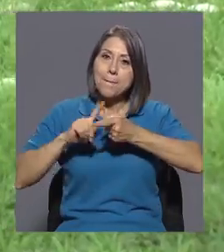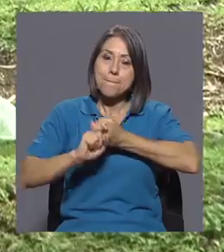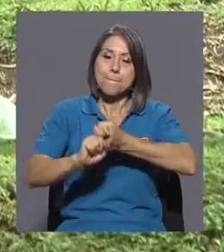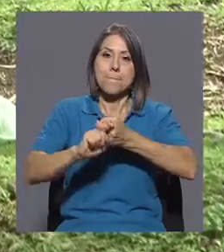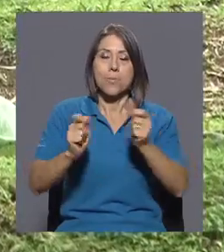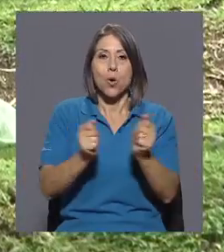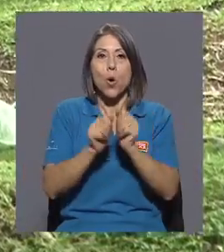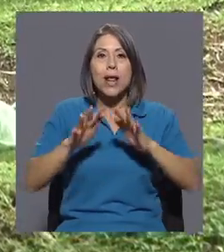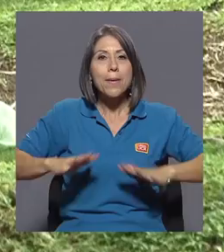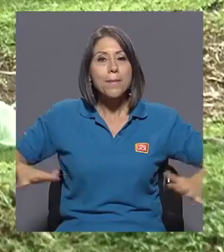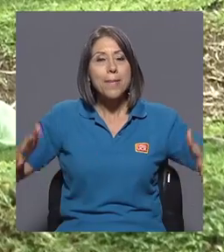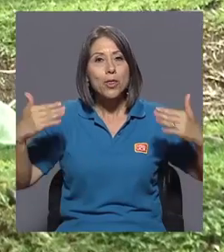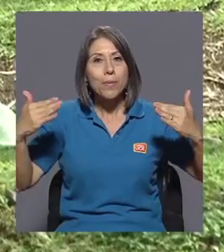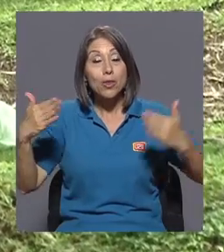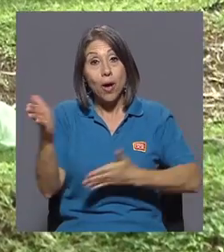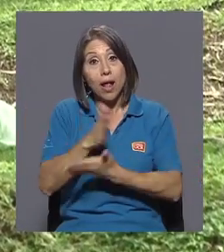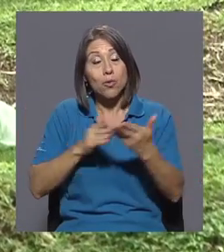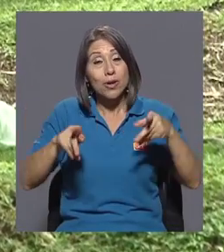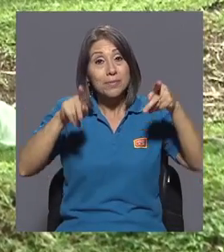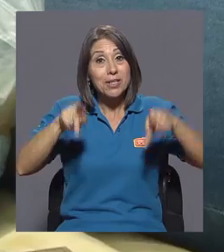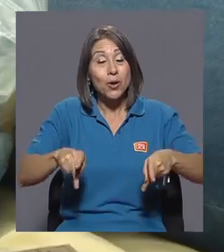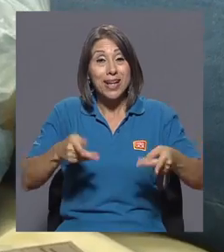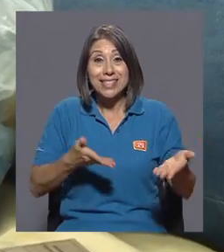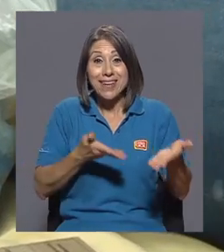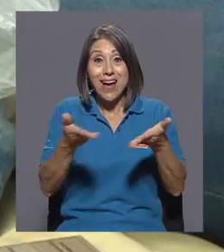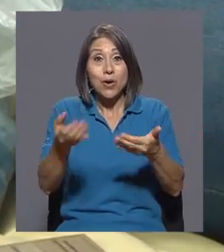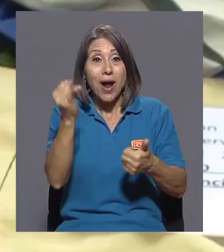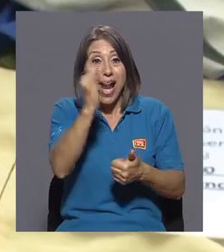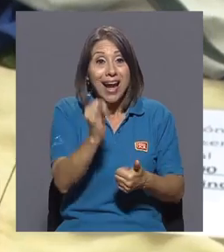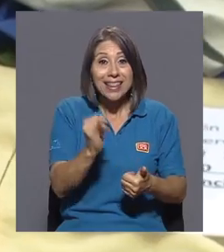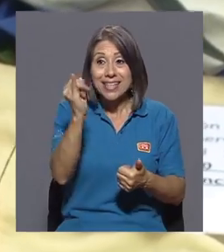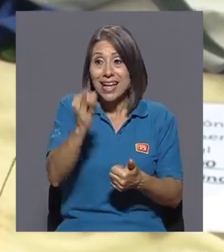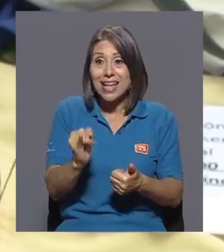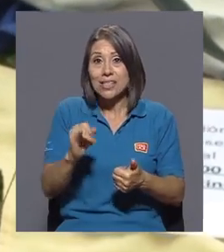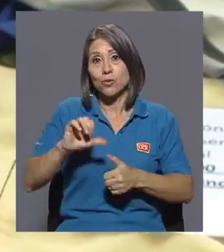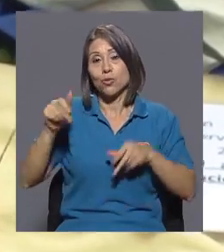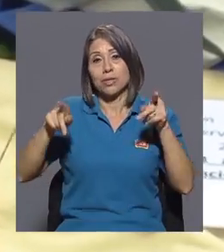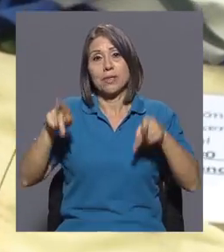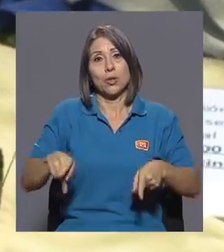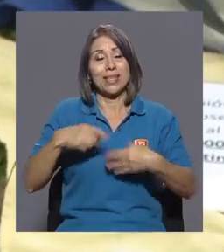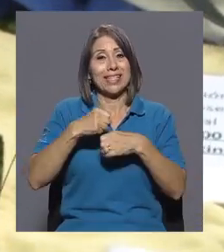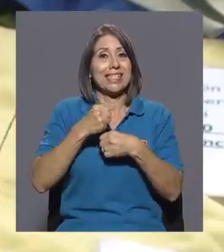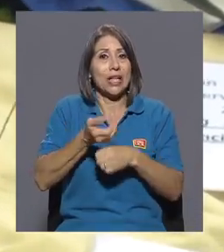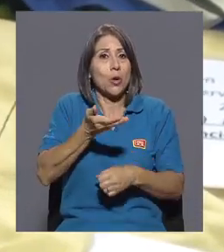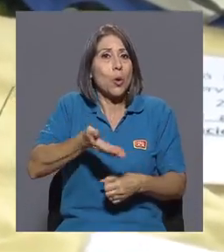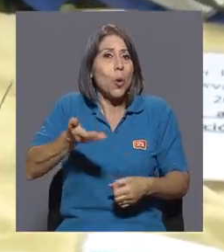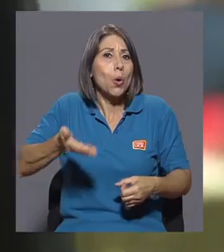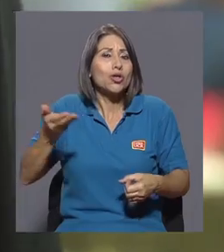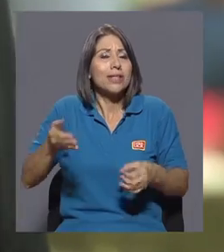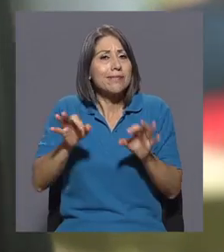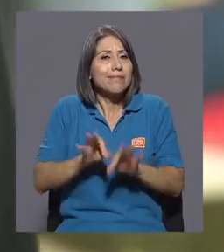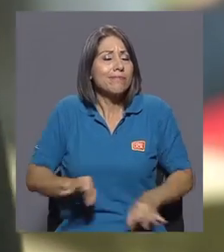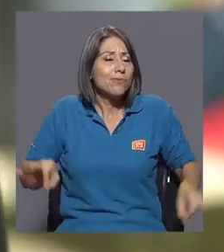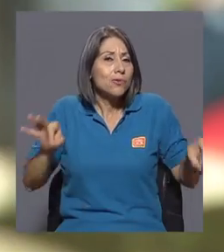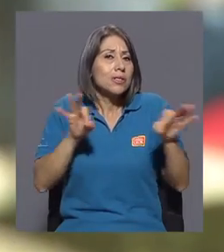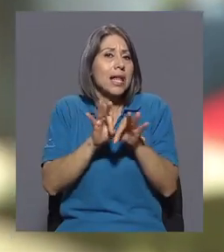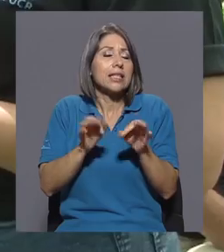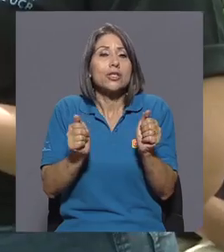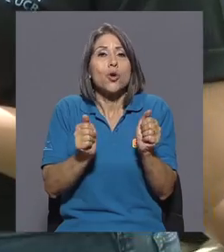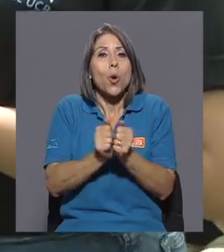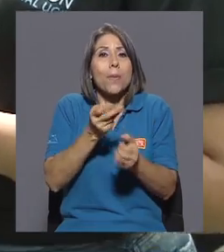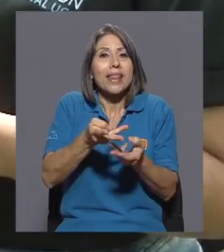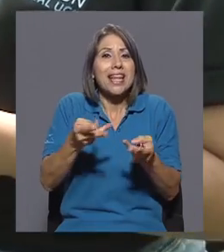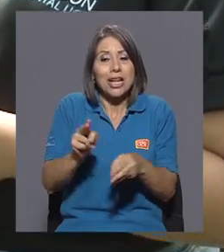ambiente. Hay quienes llevaron artesanías, otros crearon objetos muy valiosos reutilizando materiales, por